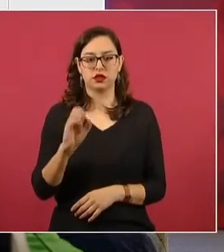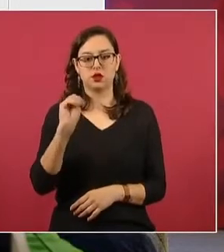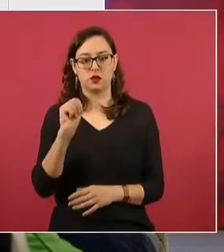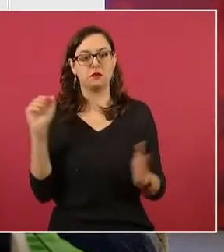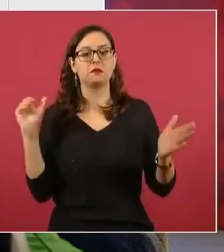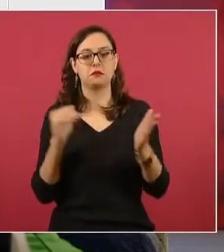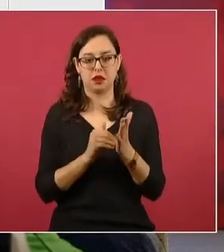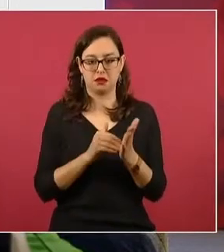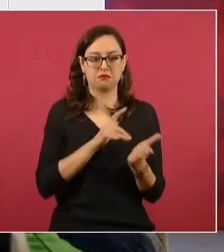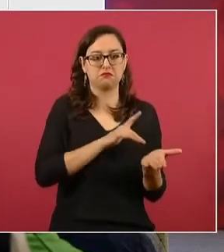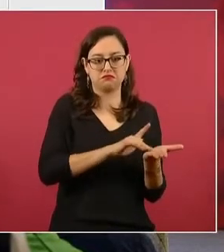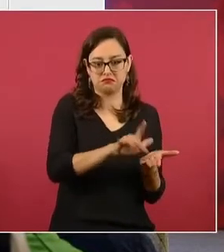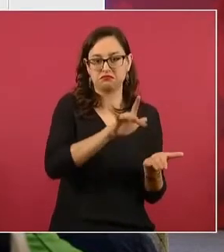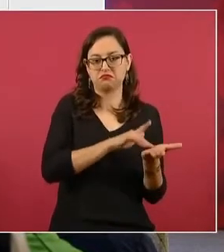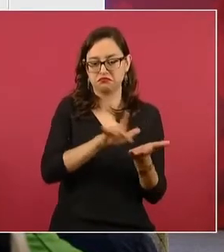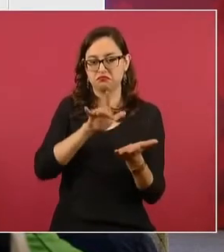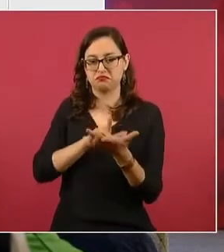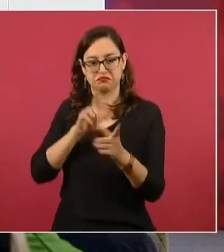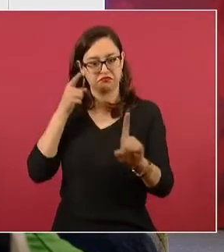1.469.000.